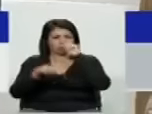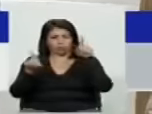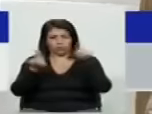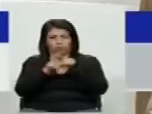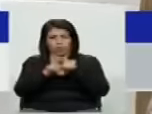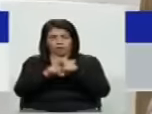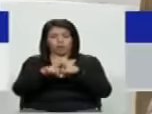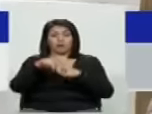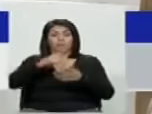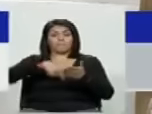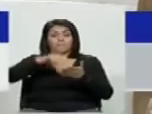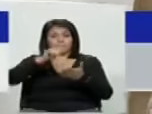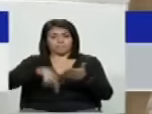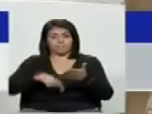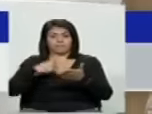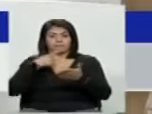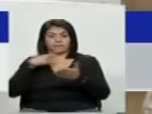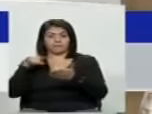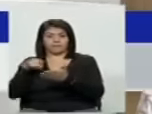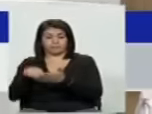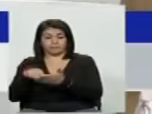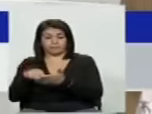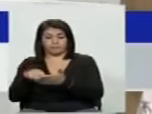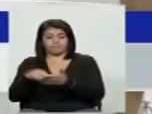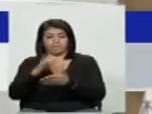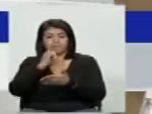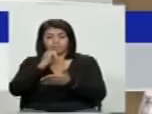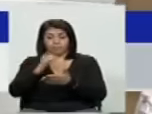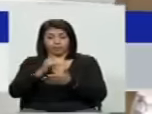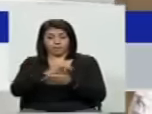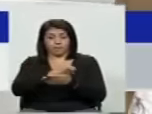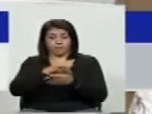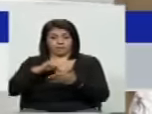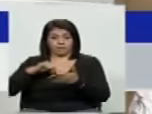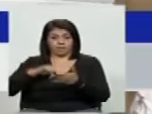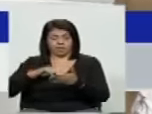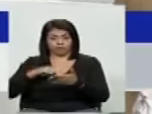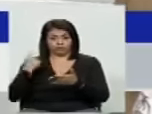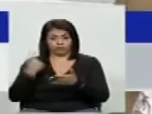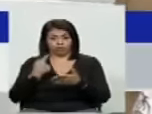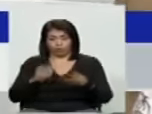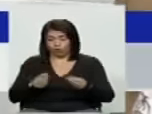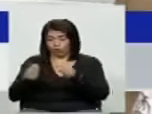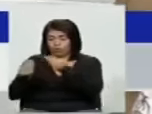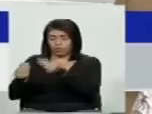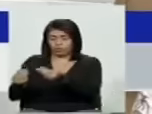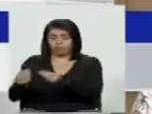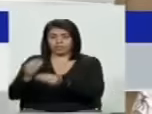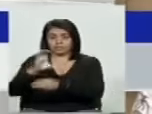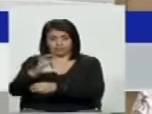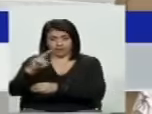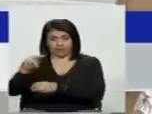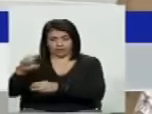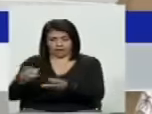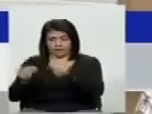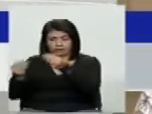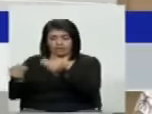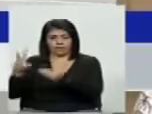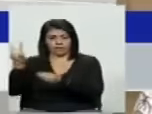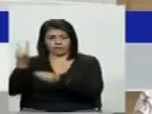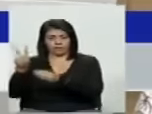porque firmaron diciendo que el informe es privado y que solamente lo conocería el Poder Electoral de